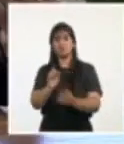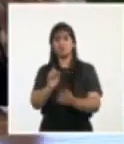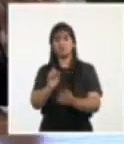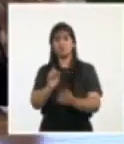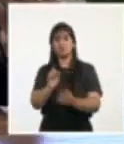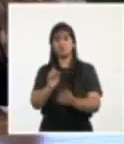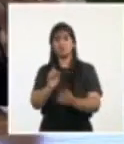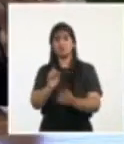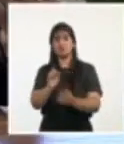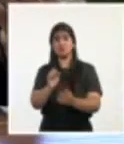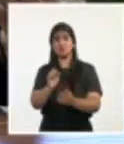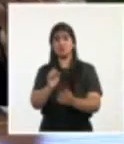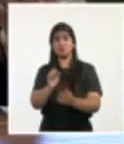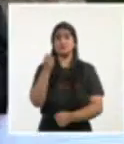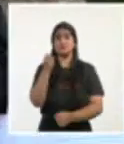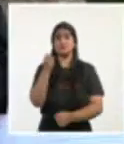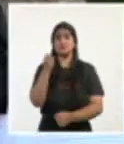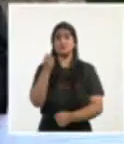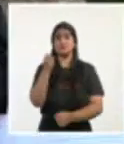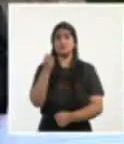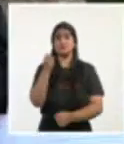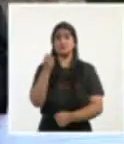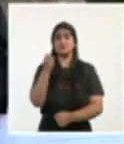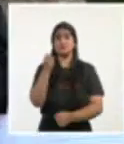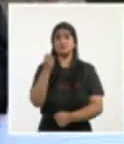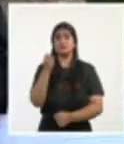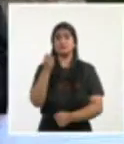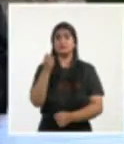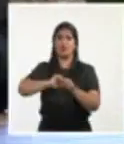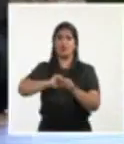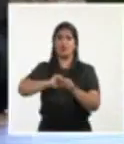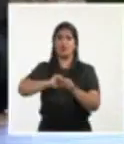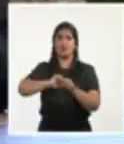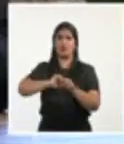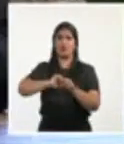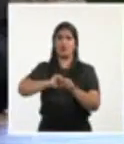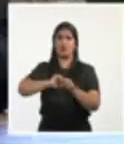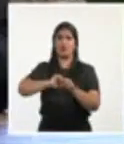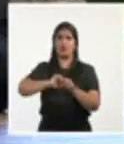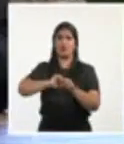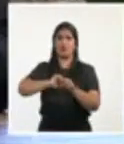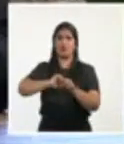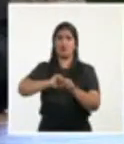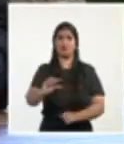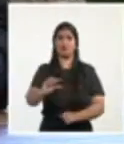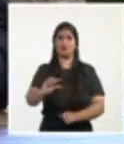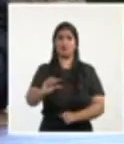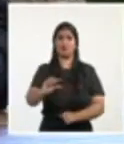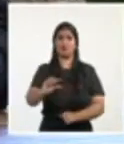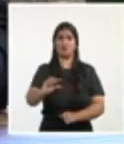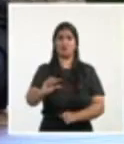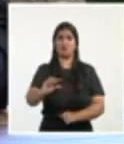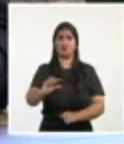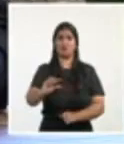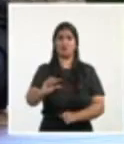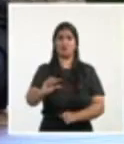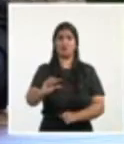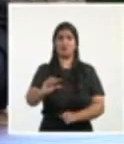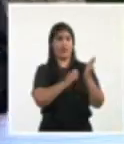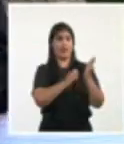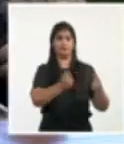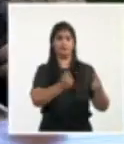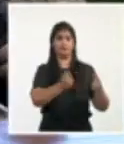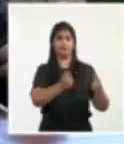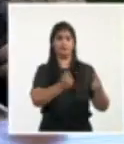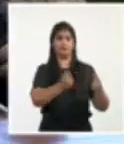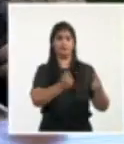detectamos en el país los 3 primeros casos. 3 ciudadanos de origen italiano estaban alojados en una casa particular,